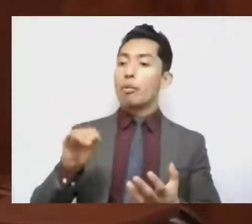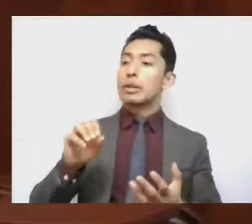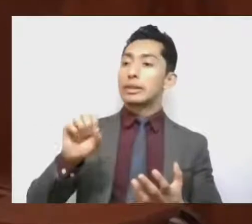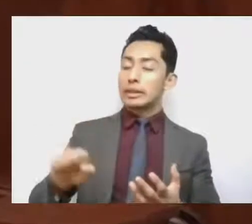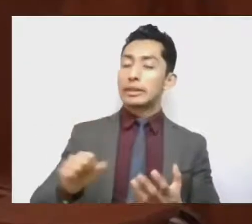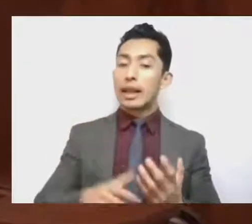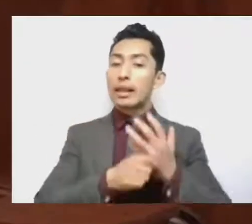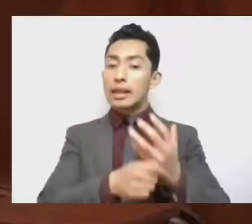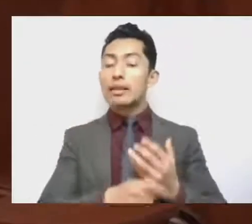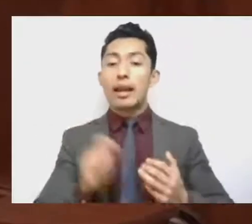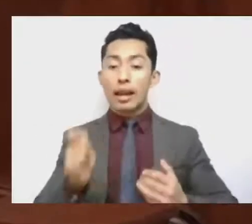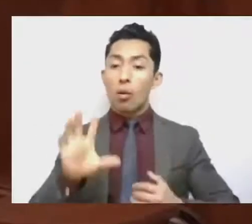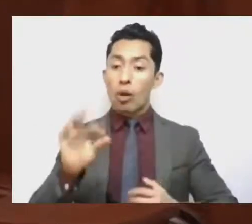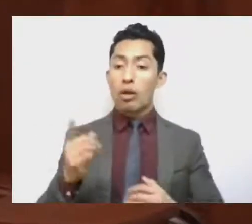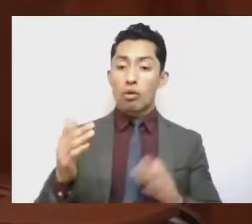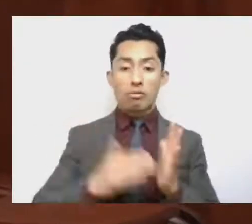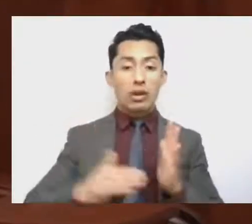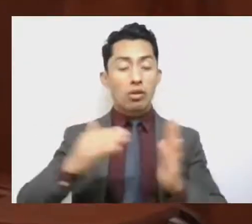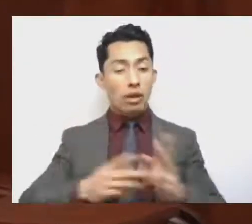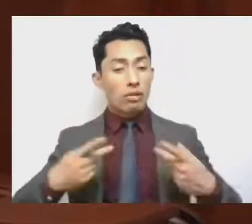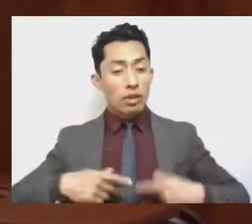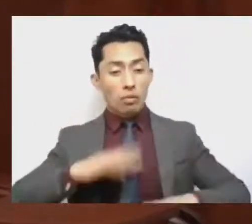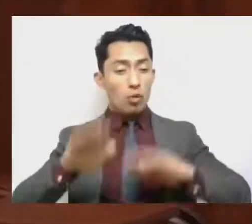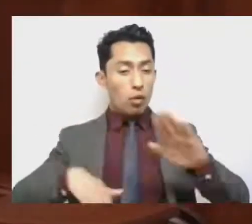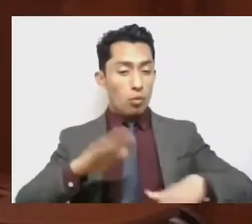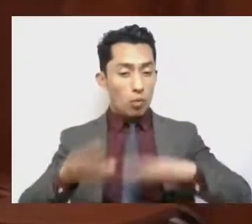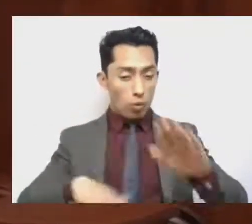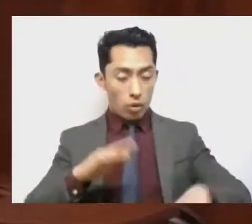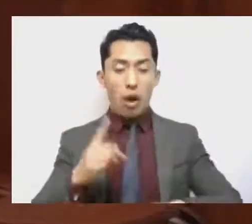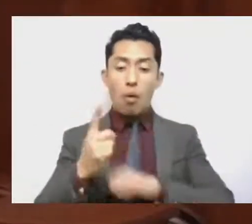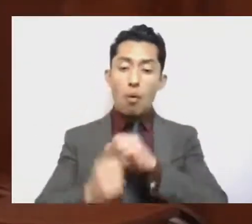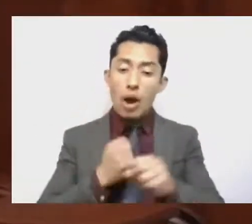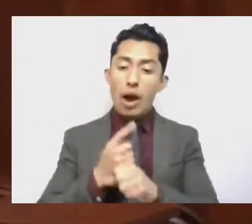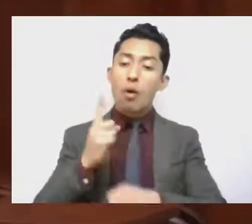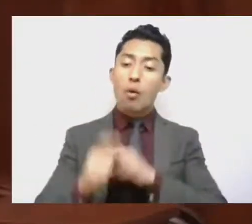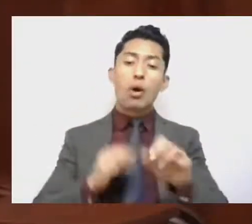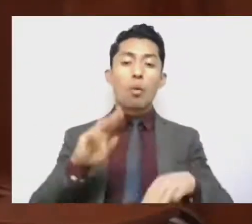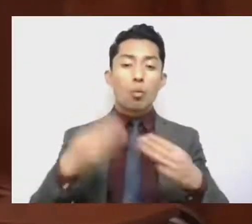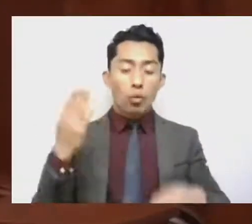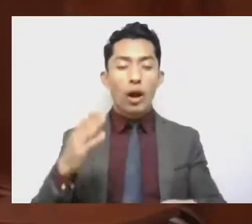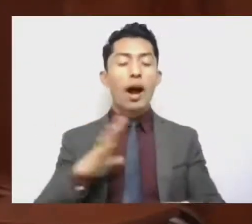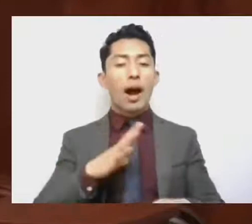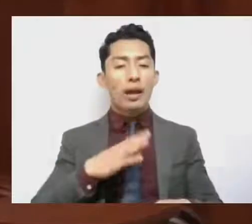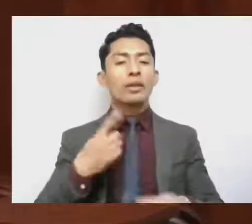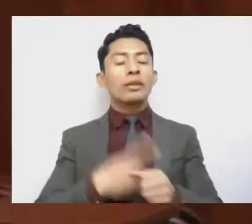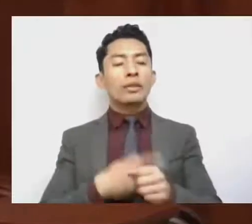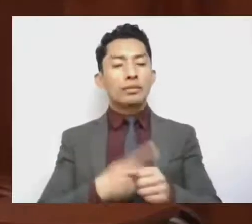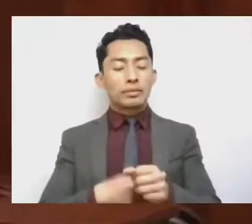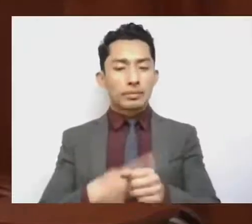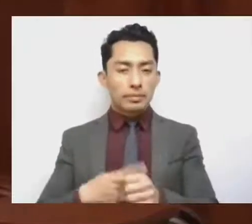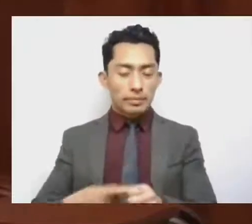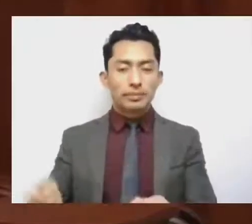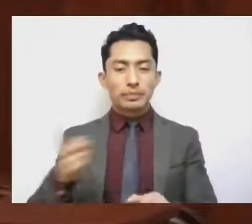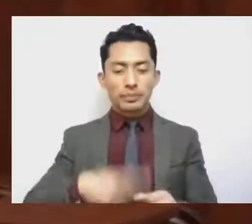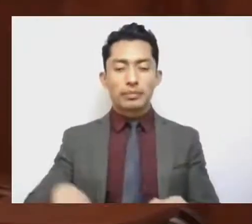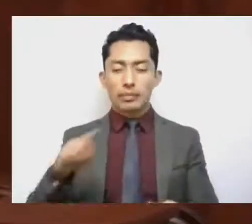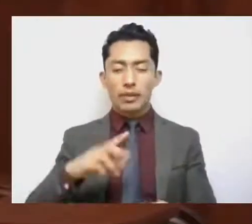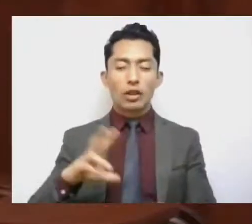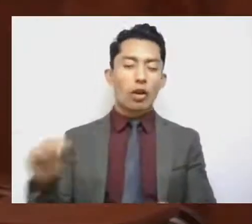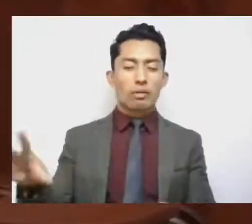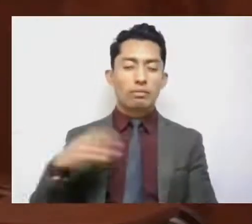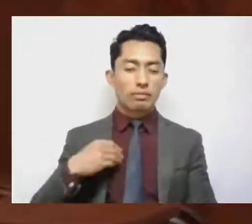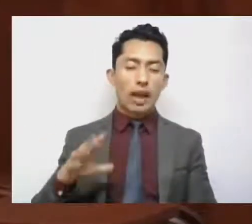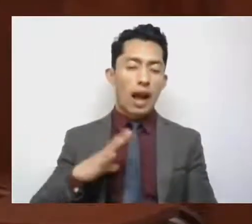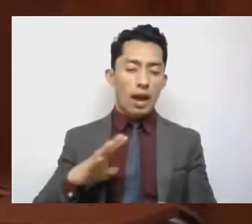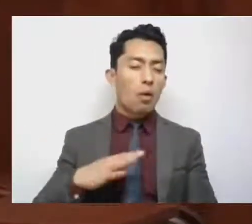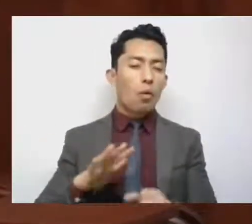los 41 millones de muertes que se producen cada año en el mundo a causa de enfermedades no transmisibles como lo